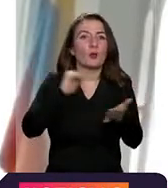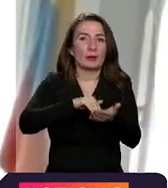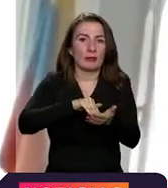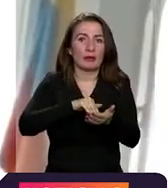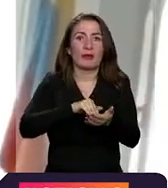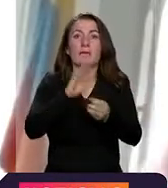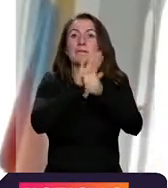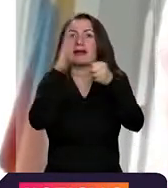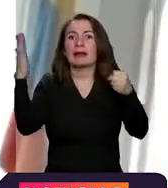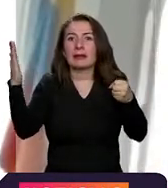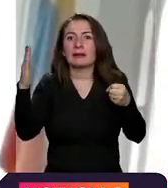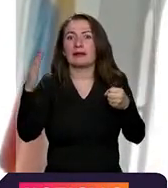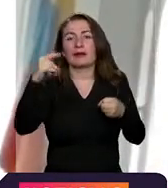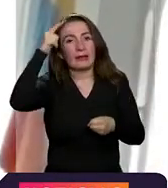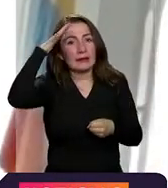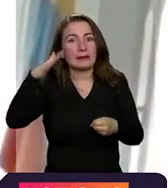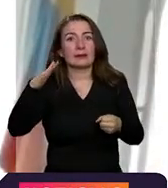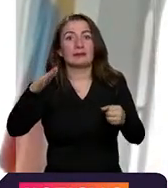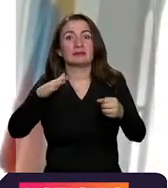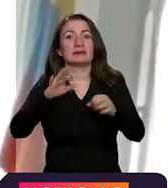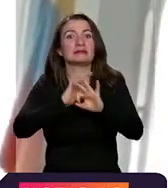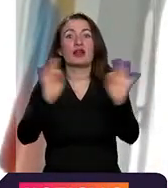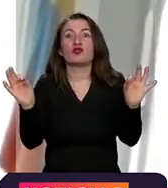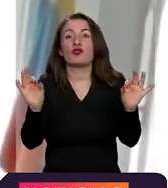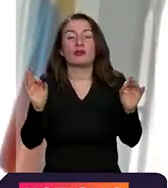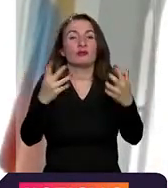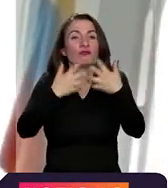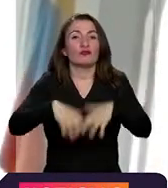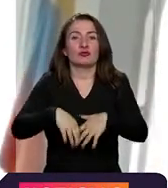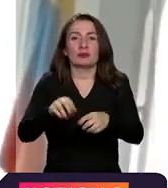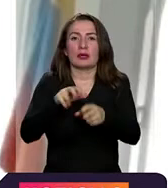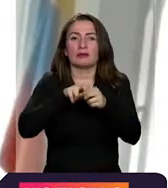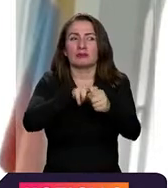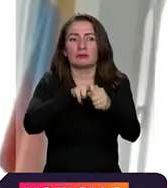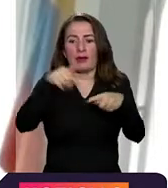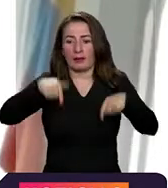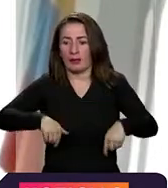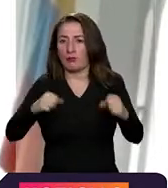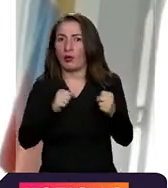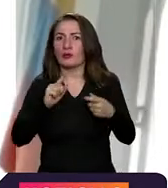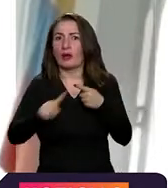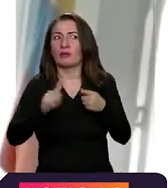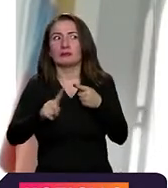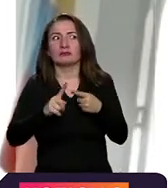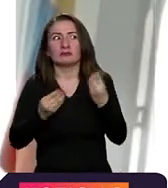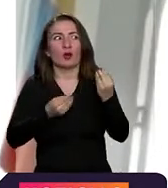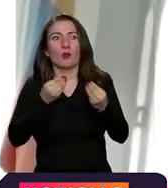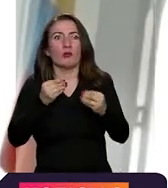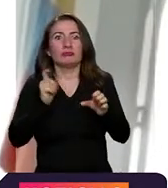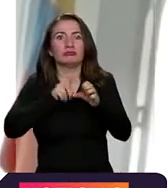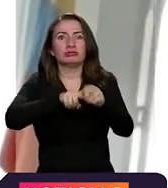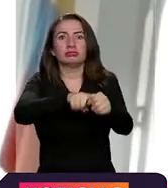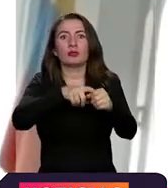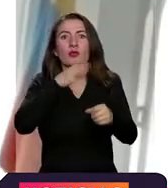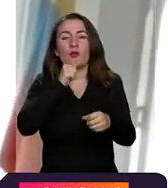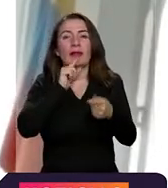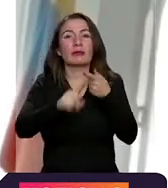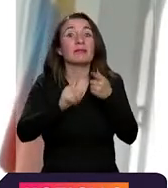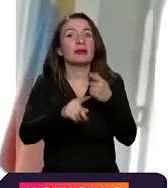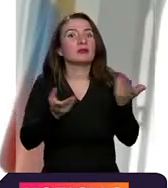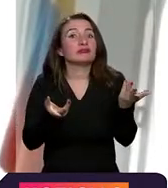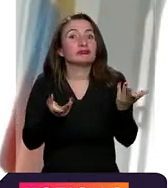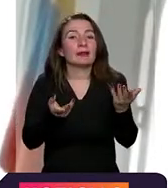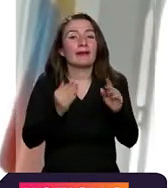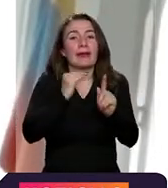en Barranquilla y en Cartagena. Si eso pasara, ¿cómo hacen las personas que más dependen del transporte público, que son